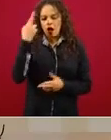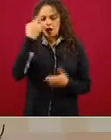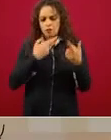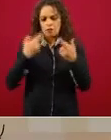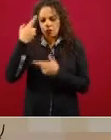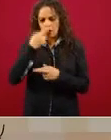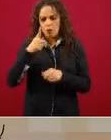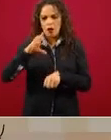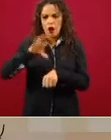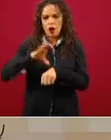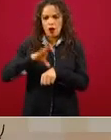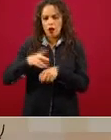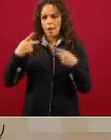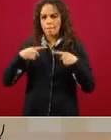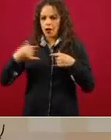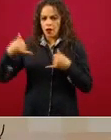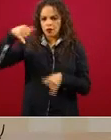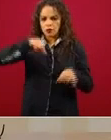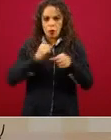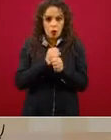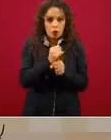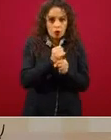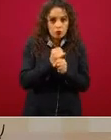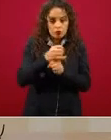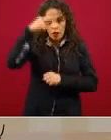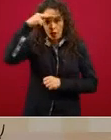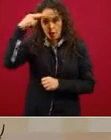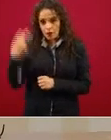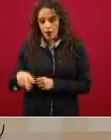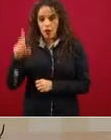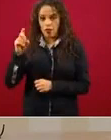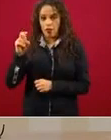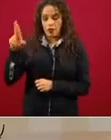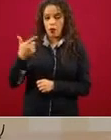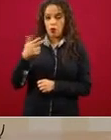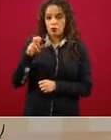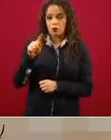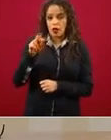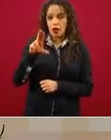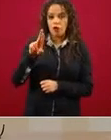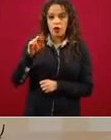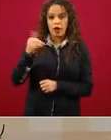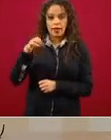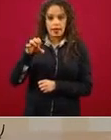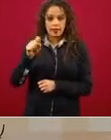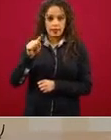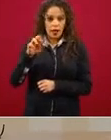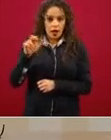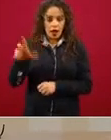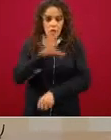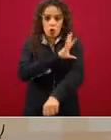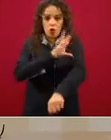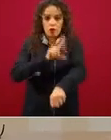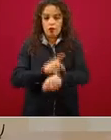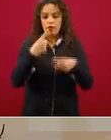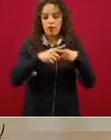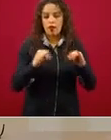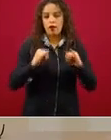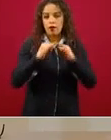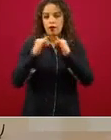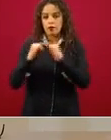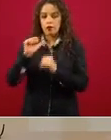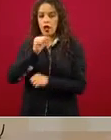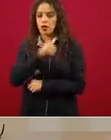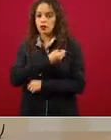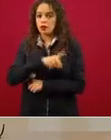participaron investigadoras e investigadores mexicanos. El doctor Gustavo Reyes Terán, coordinador de los Institutos Nacionales de Salud,